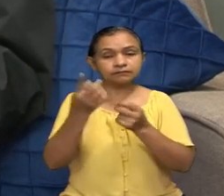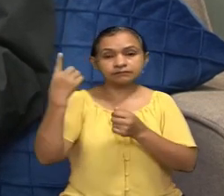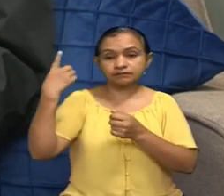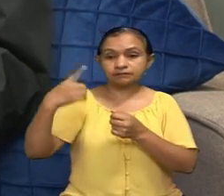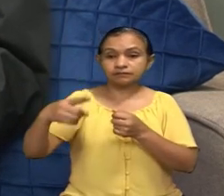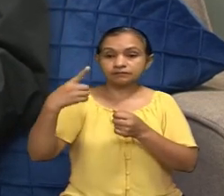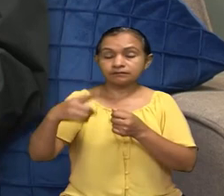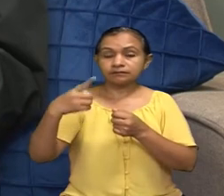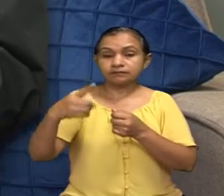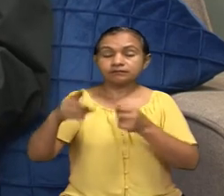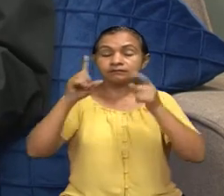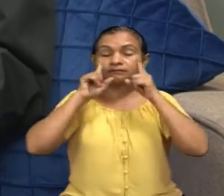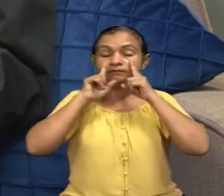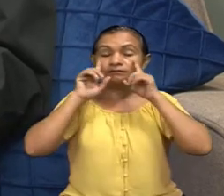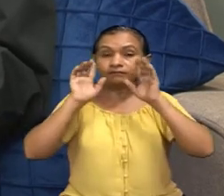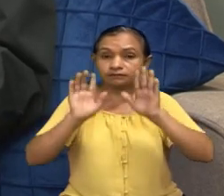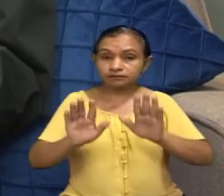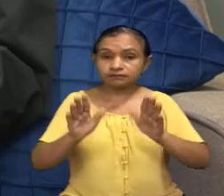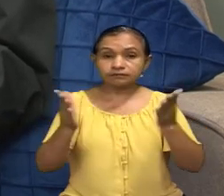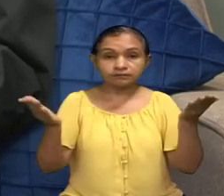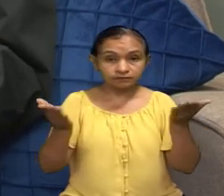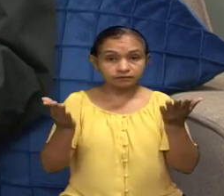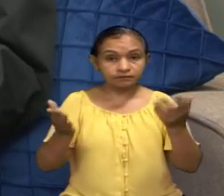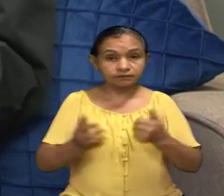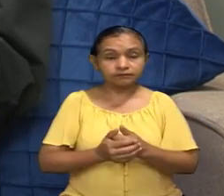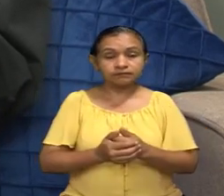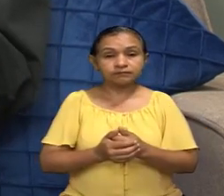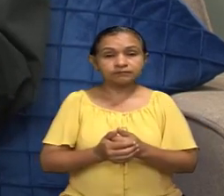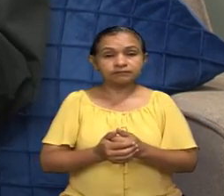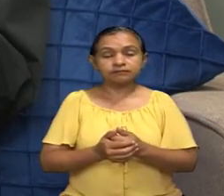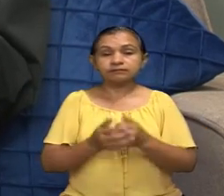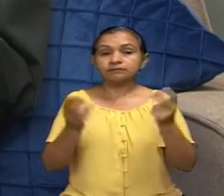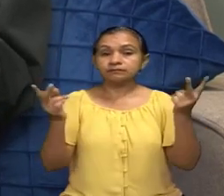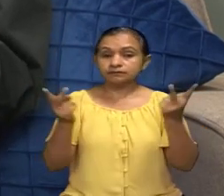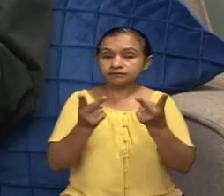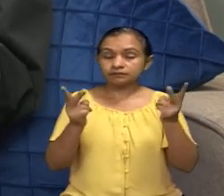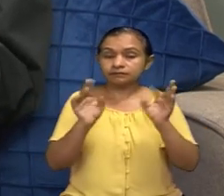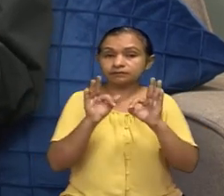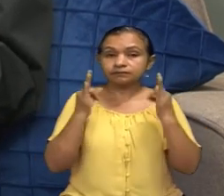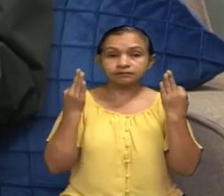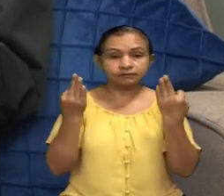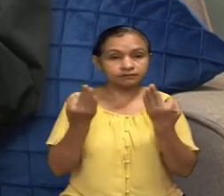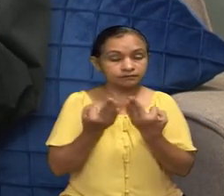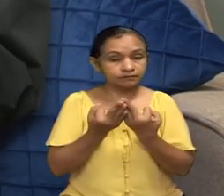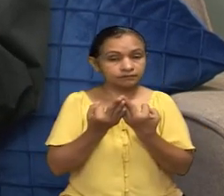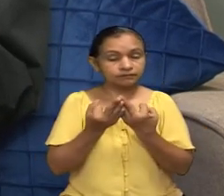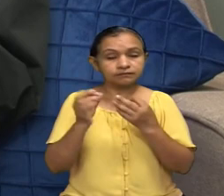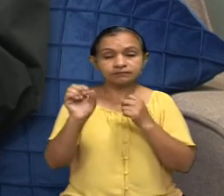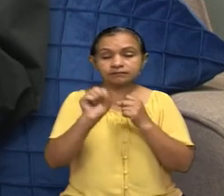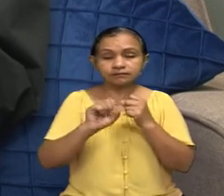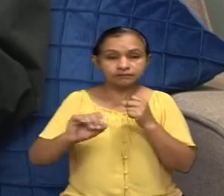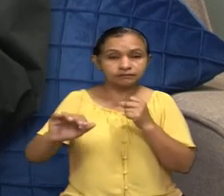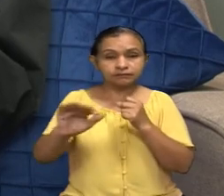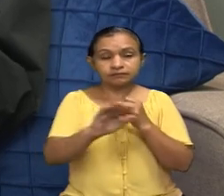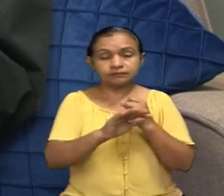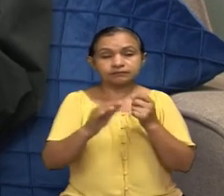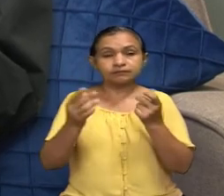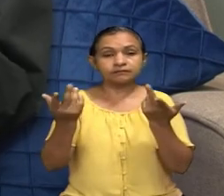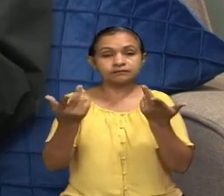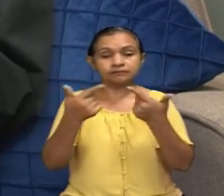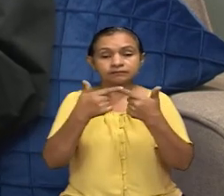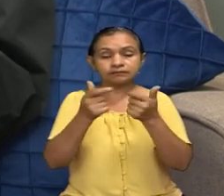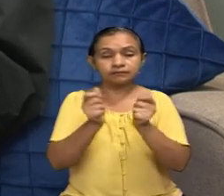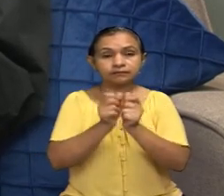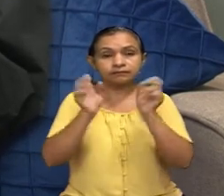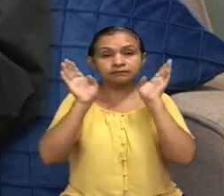un trato preferencial, ¿ya? Eso es para vivirse en familia, para vivirse en sociedad y para vivirse en el sector